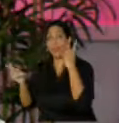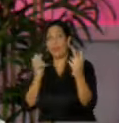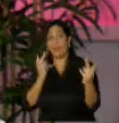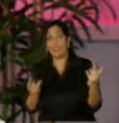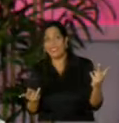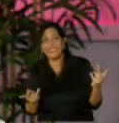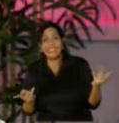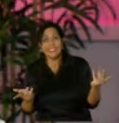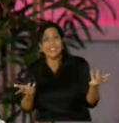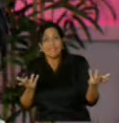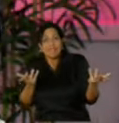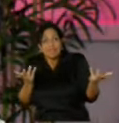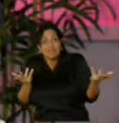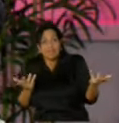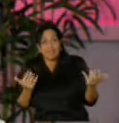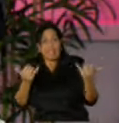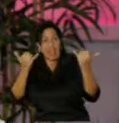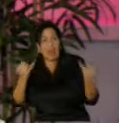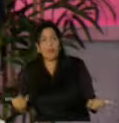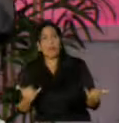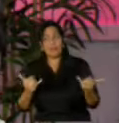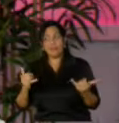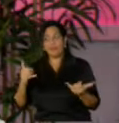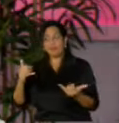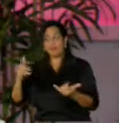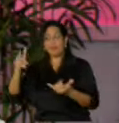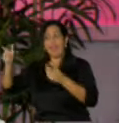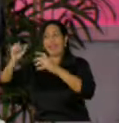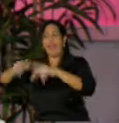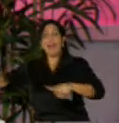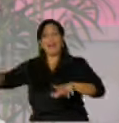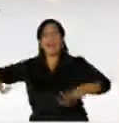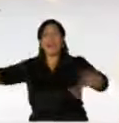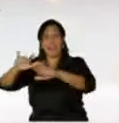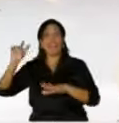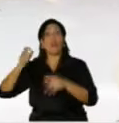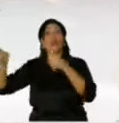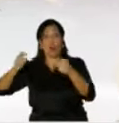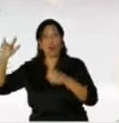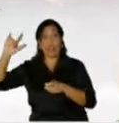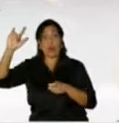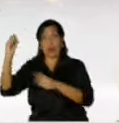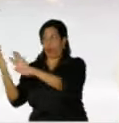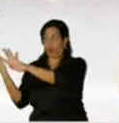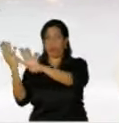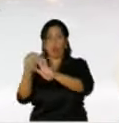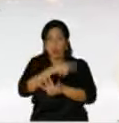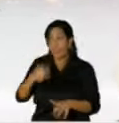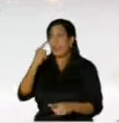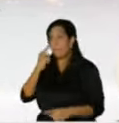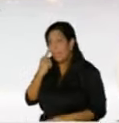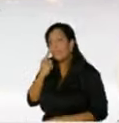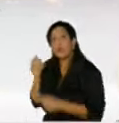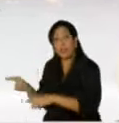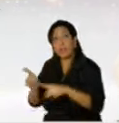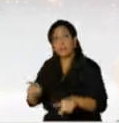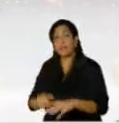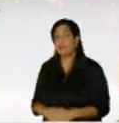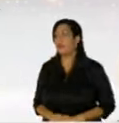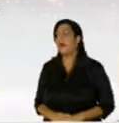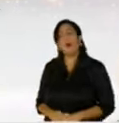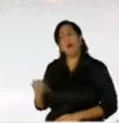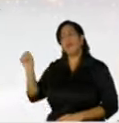que es fundamental, porque es el punto que se ha convertido de control vital para evitar cualquier situación. Definitivamente nos ayuda a desarrollar